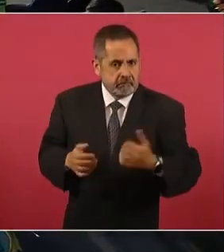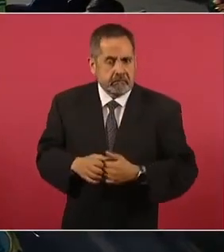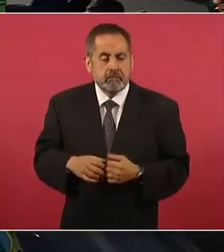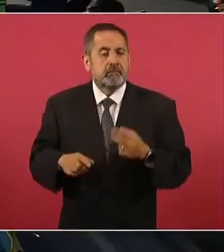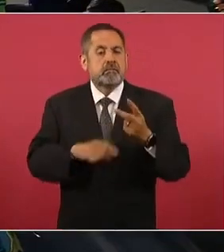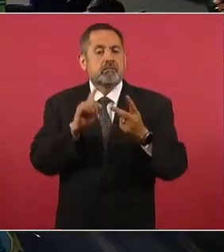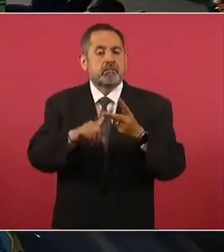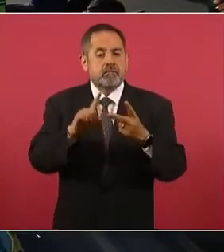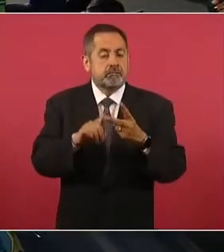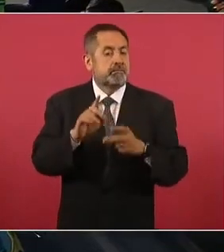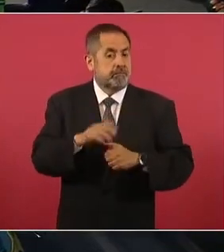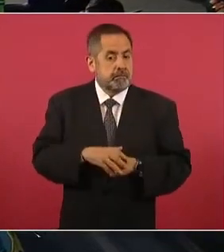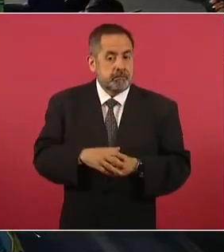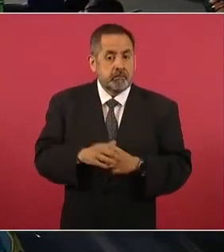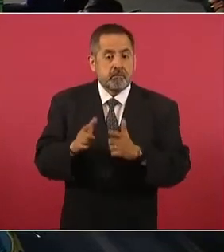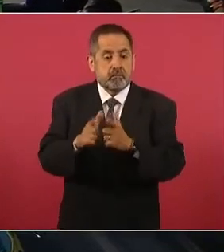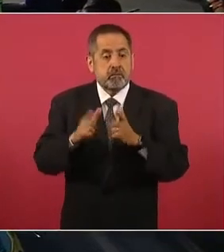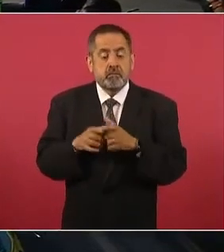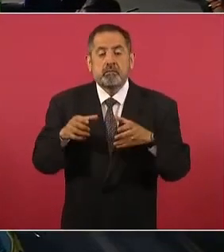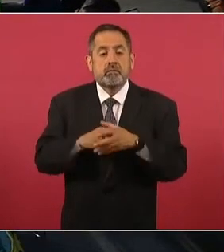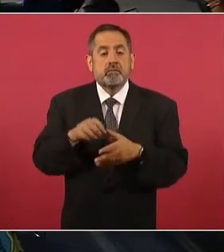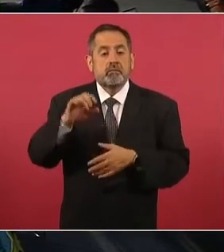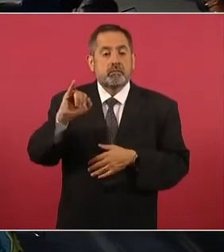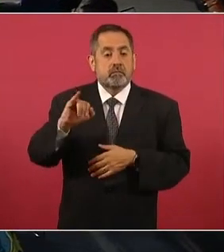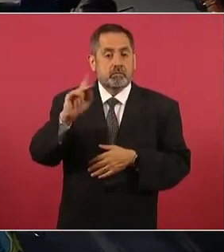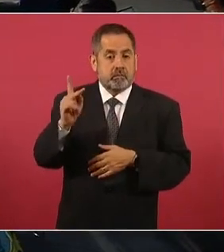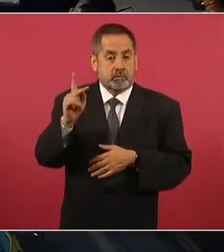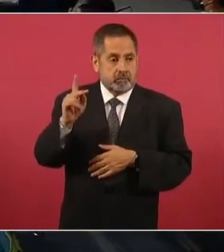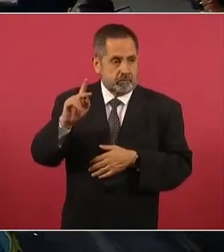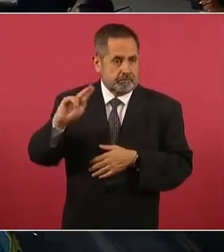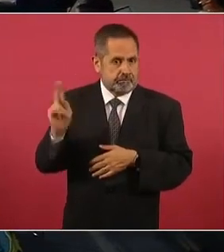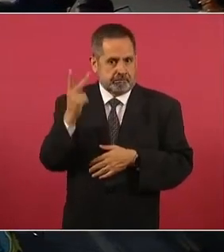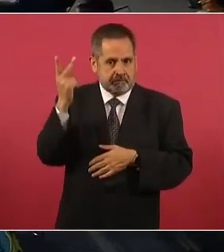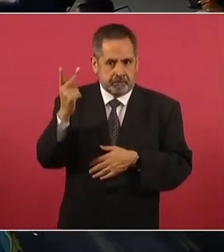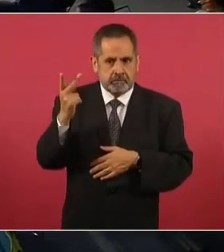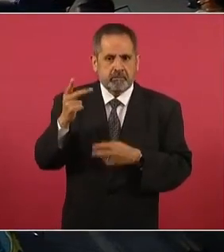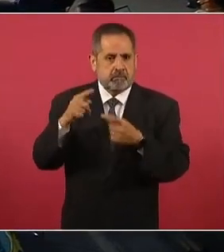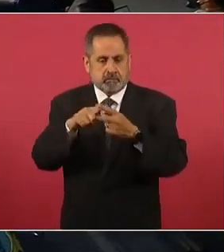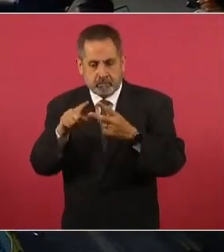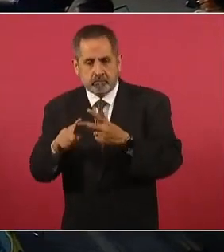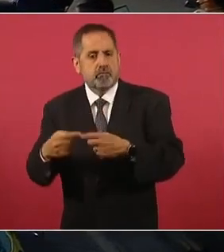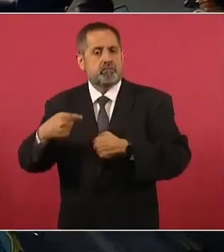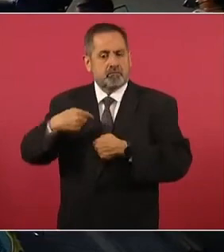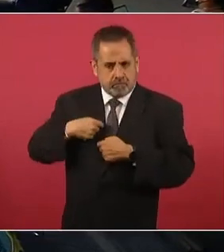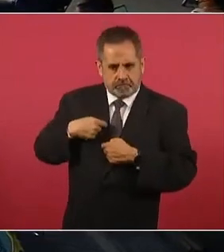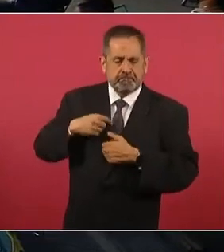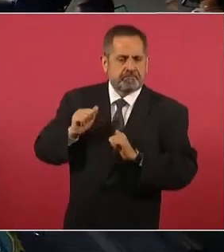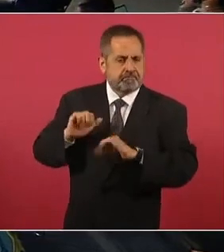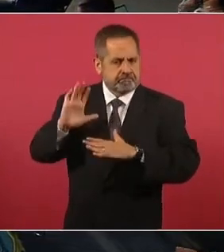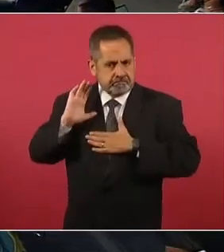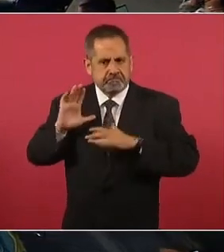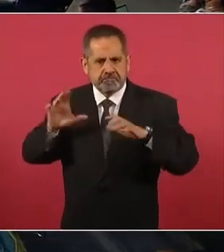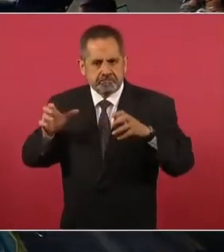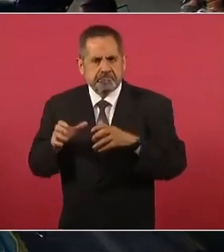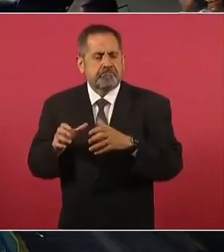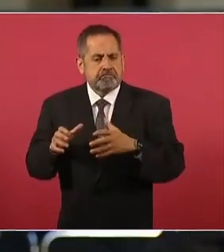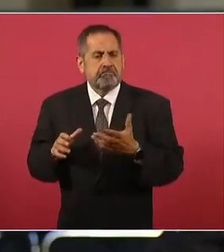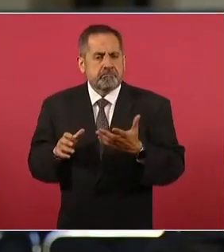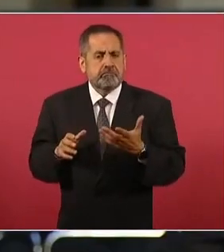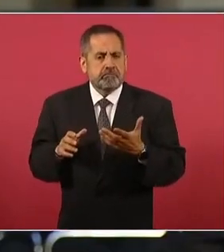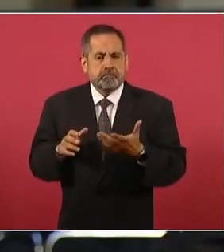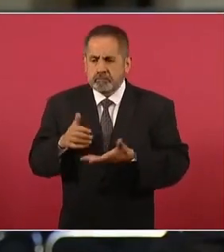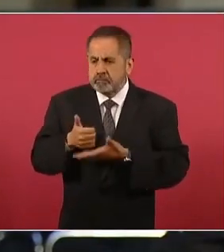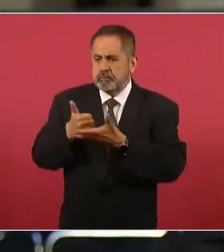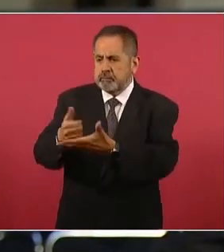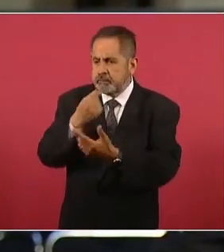grupo de investigadores del Instituto Politécnico Nacional y yo nos comprometemos a